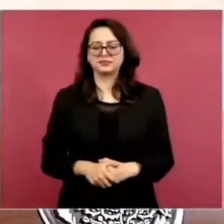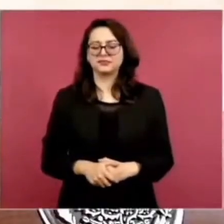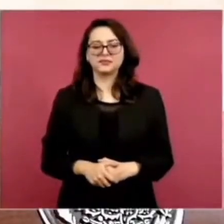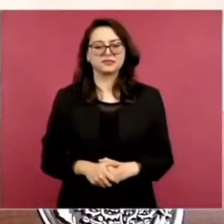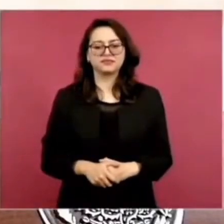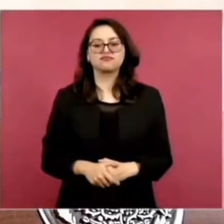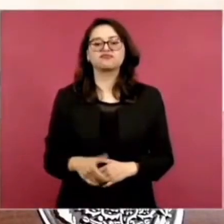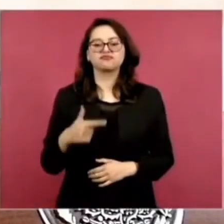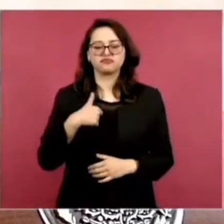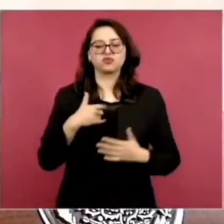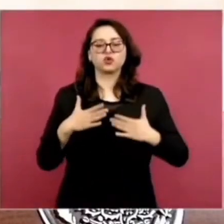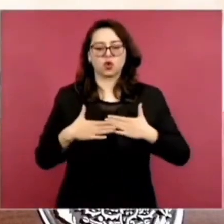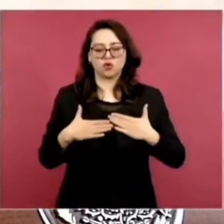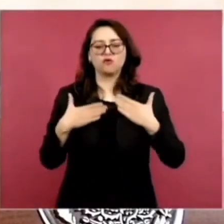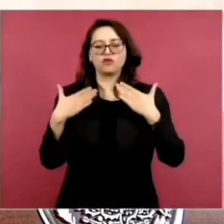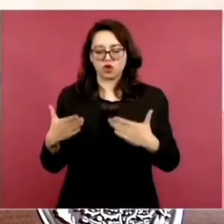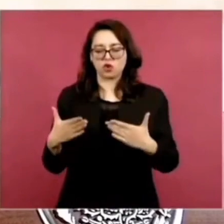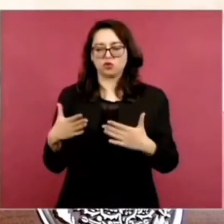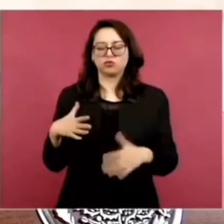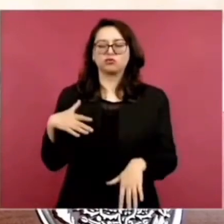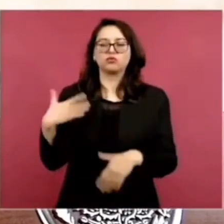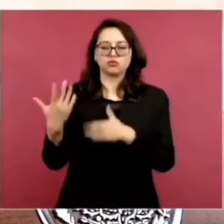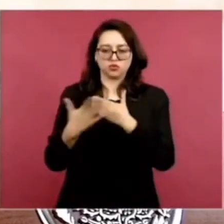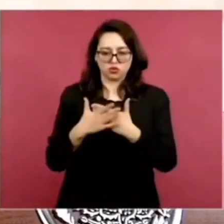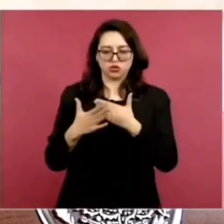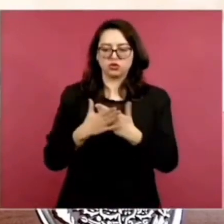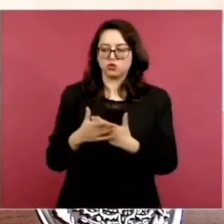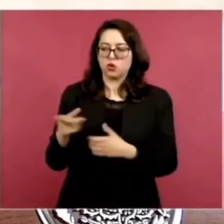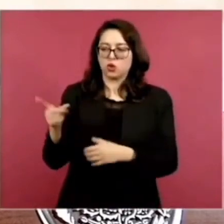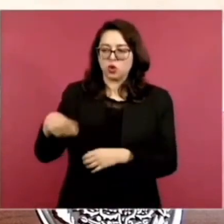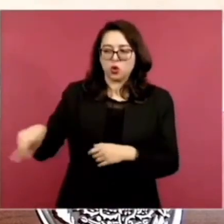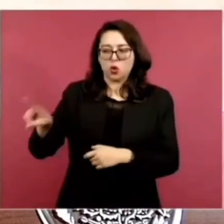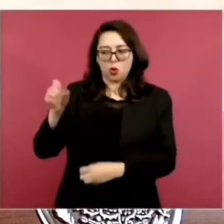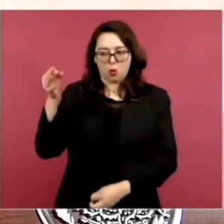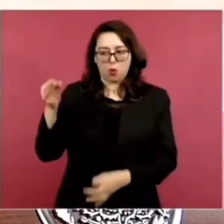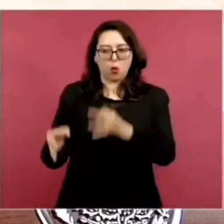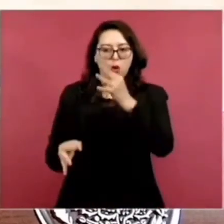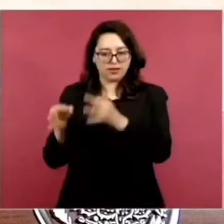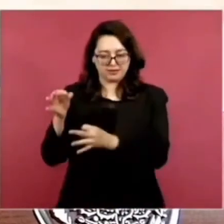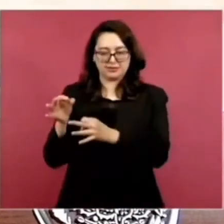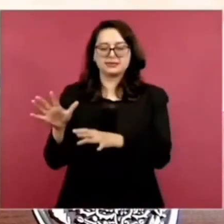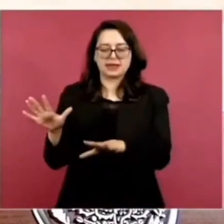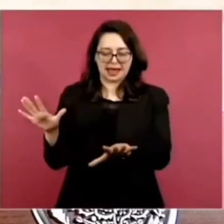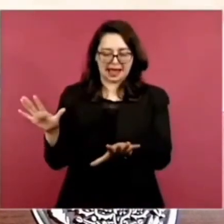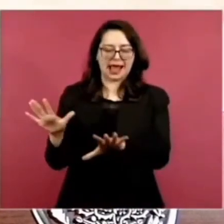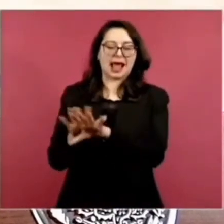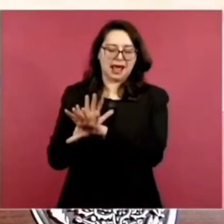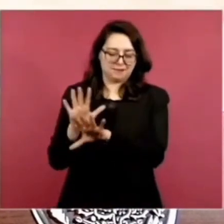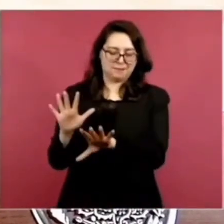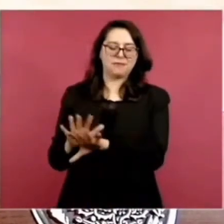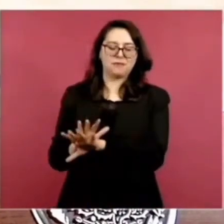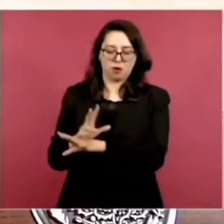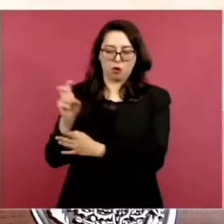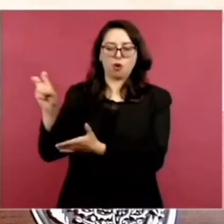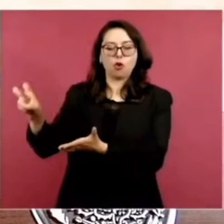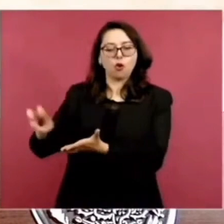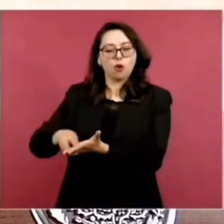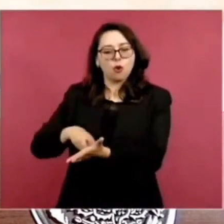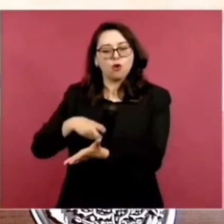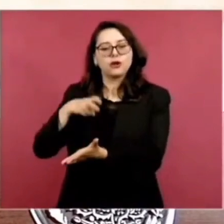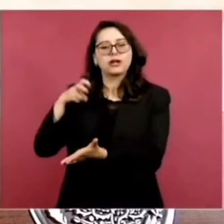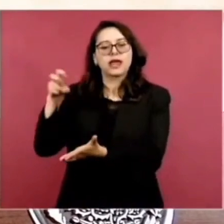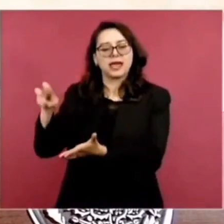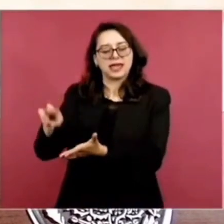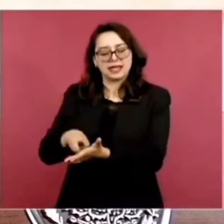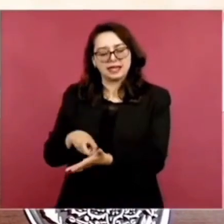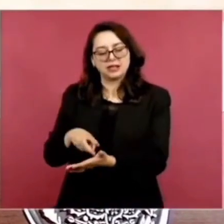Yo tengo confianza en eso. Nada más que hay que hacerlo por la vía legal y democrática. Hay que esperar